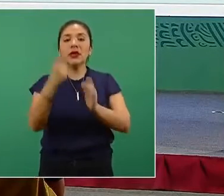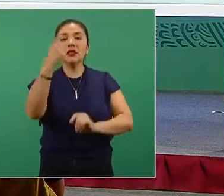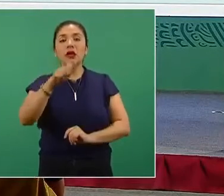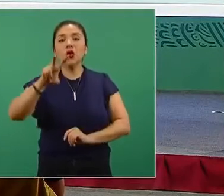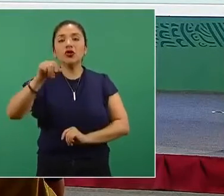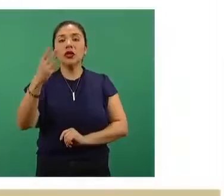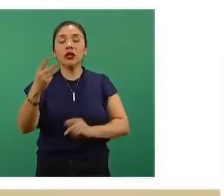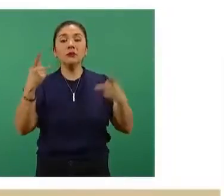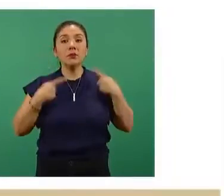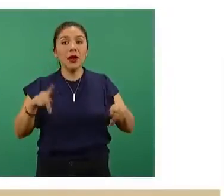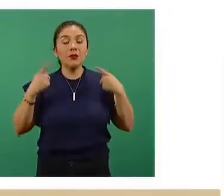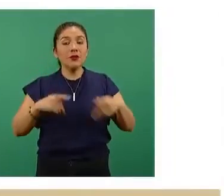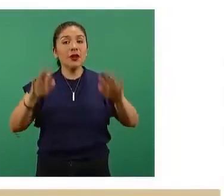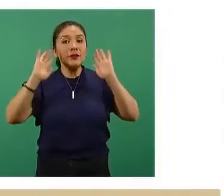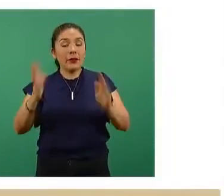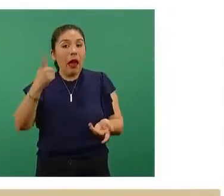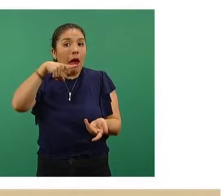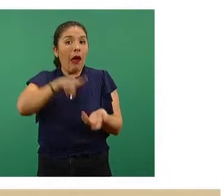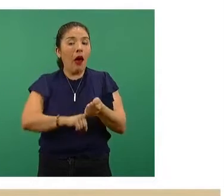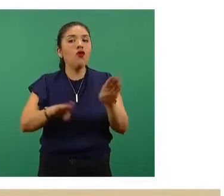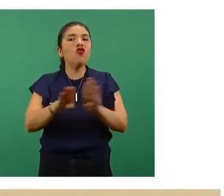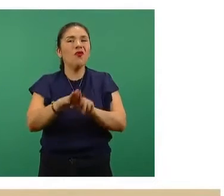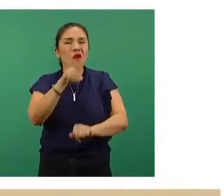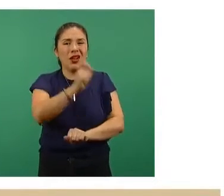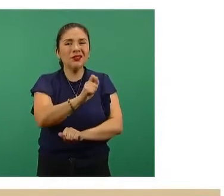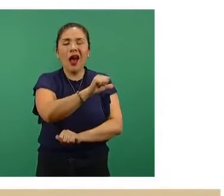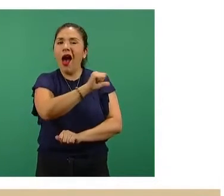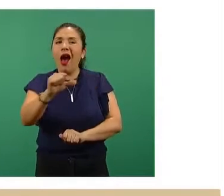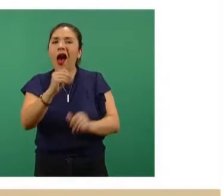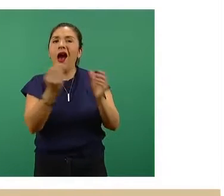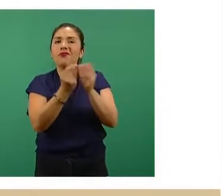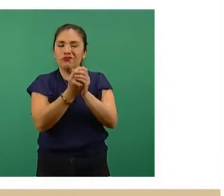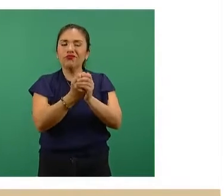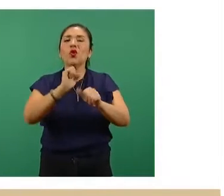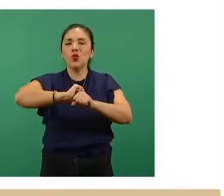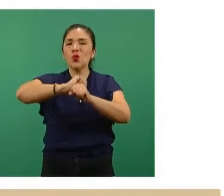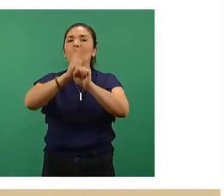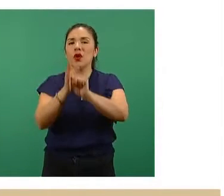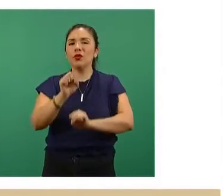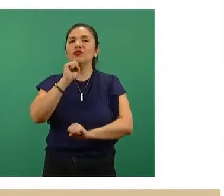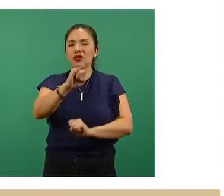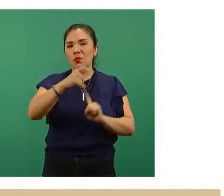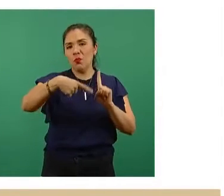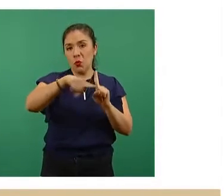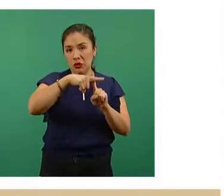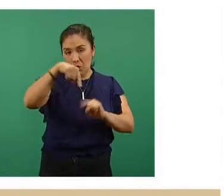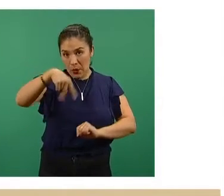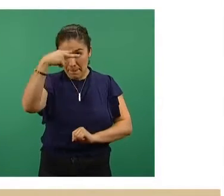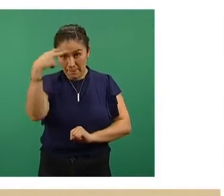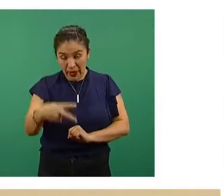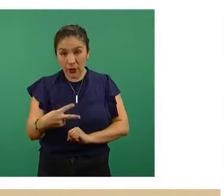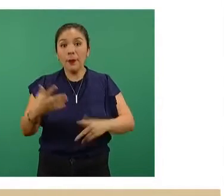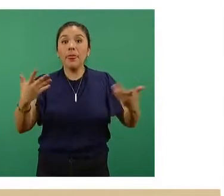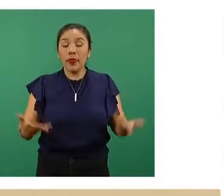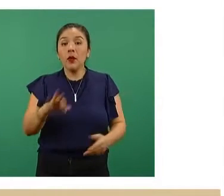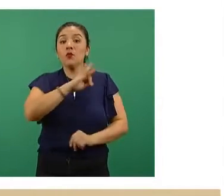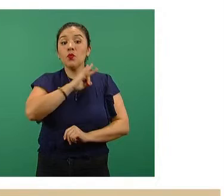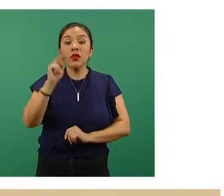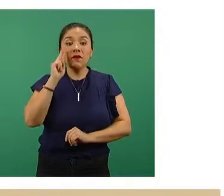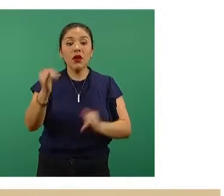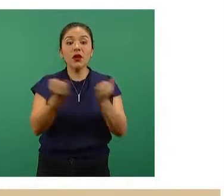2.370.183 personas que estarían siendo estimadas ya como casos de COVID-19 en México. Y podemos verlas